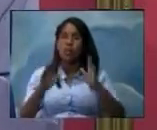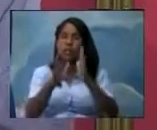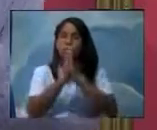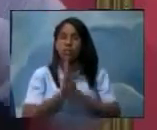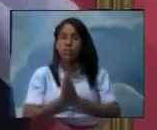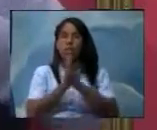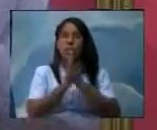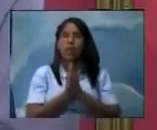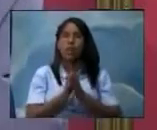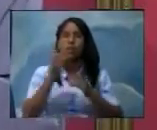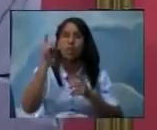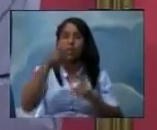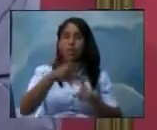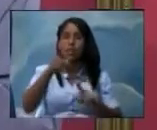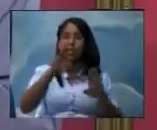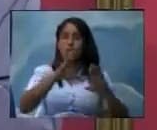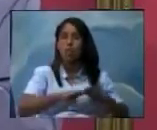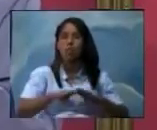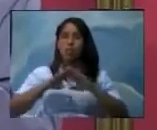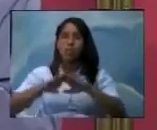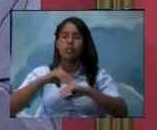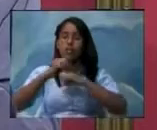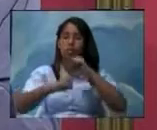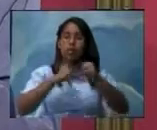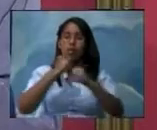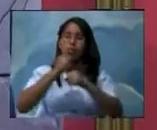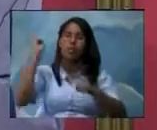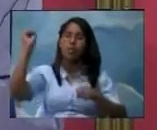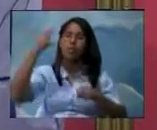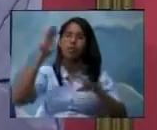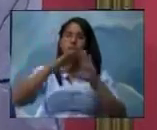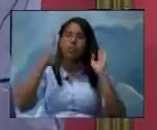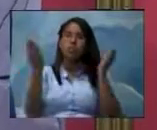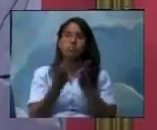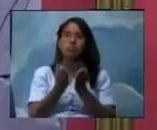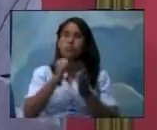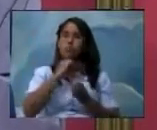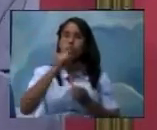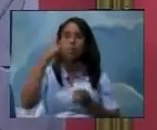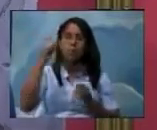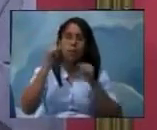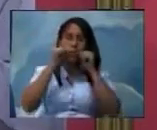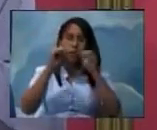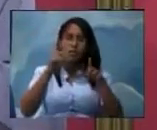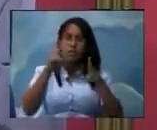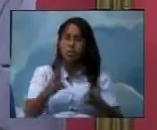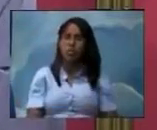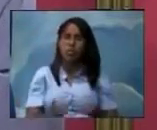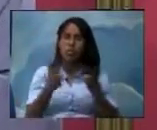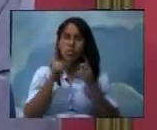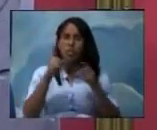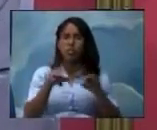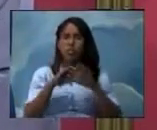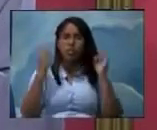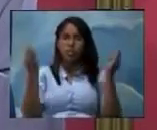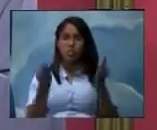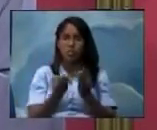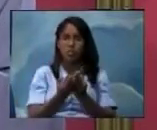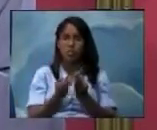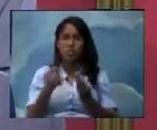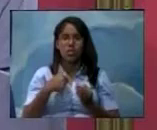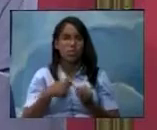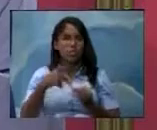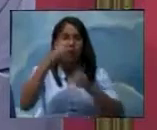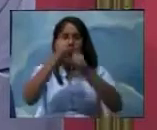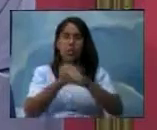matutinos, a través de este ministerio, de esta obra Luz del Mundo, es para bendecir tu vida, para bendecir tu familia. Y